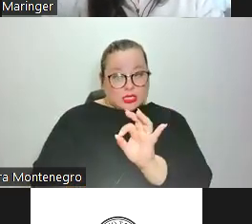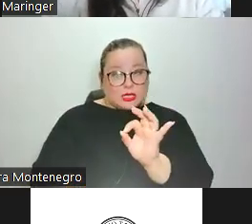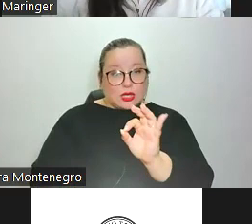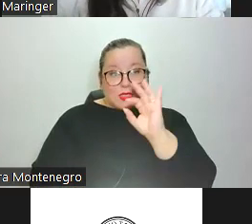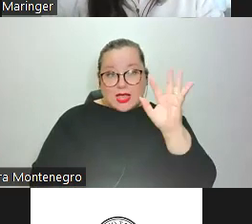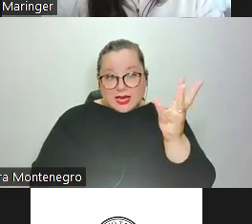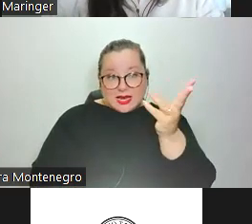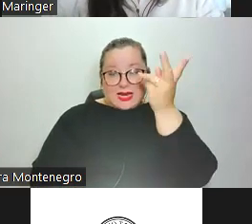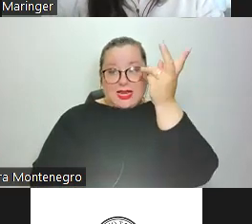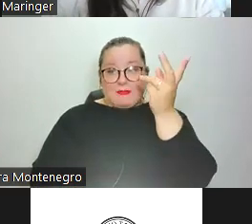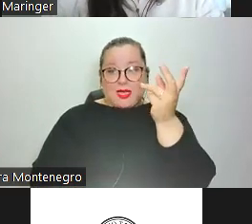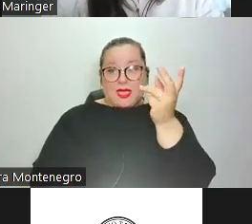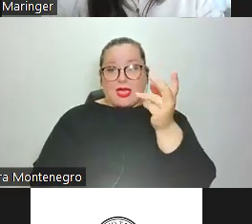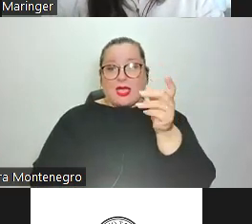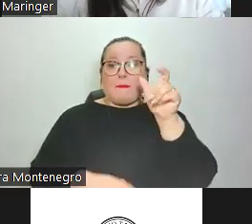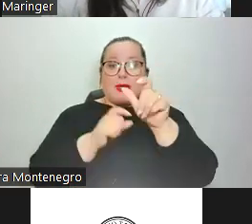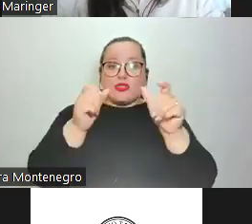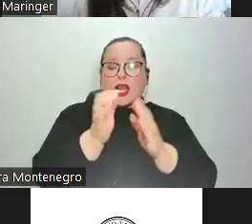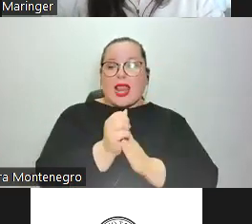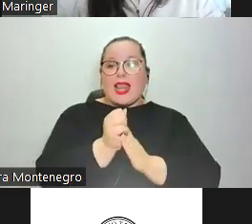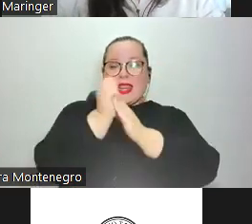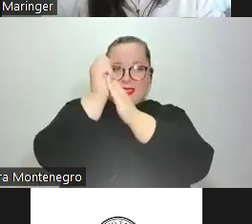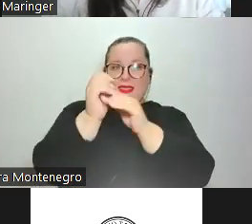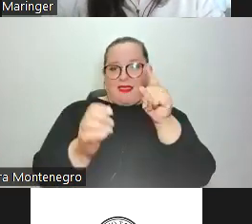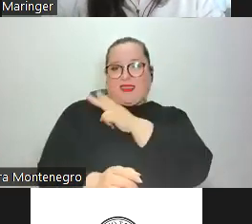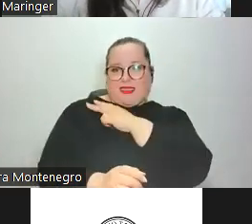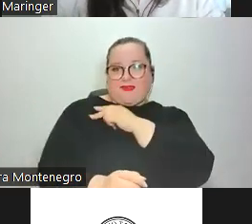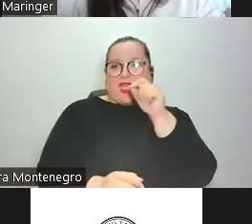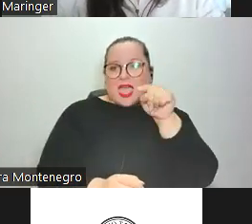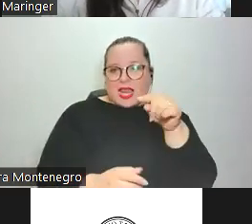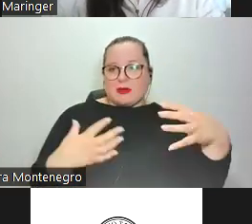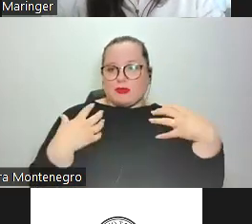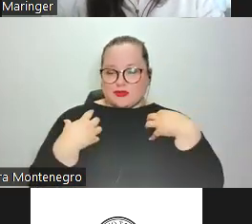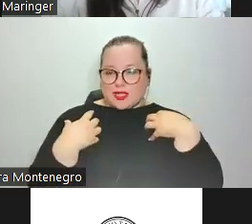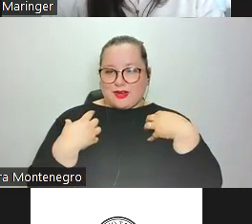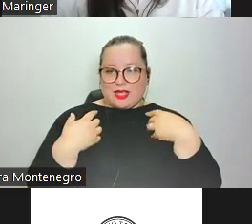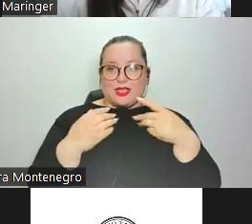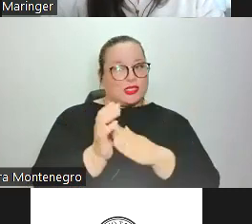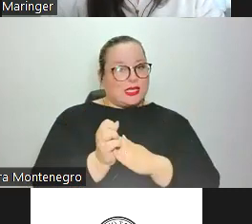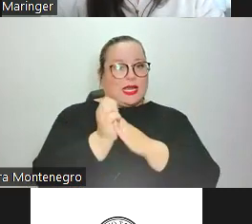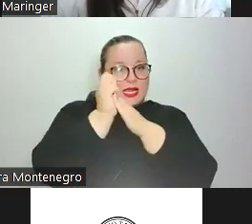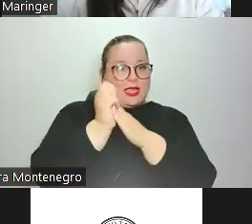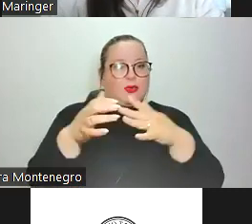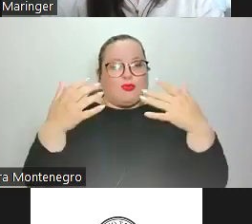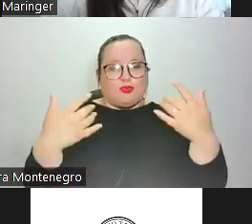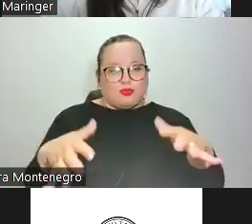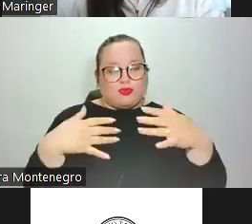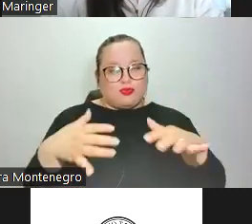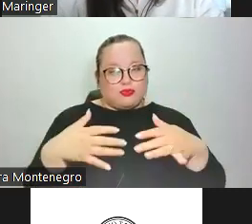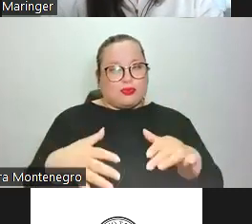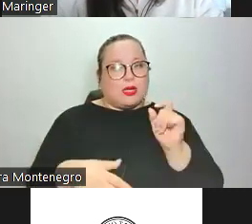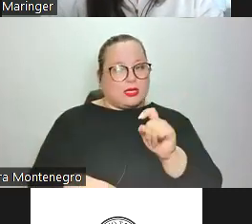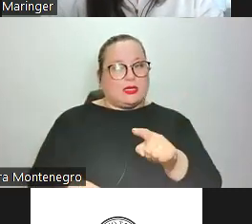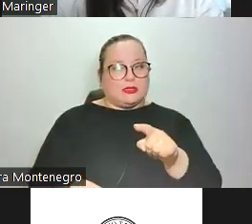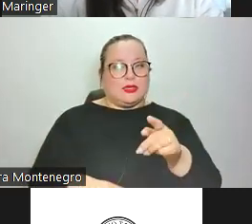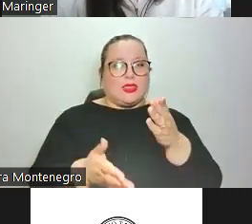clima lo genera el líder o la jefatura. Entonces, el rol del liderazgo es fundamental también en esto, en que uno